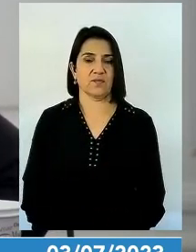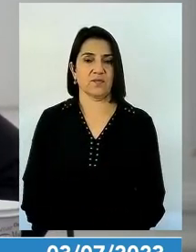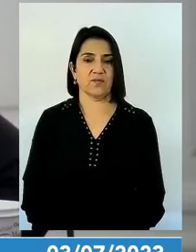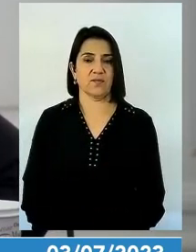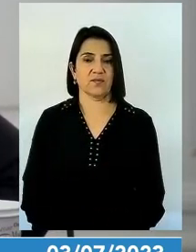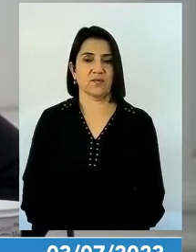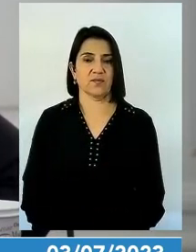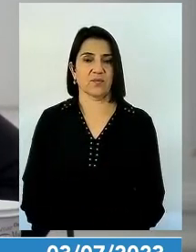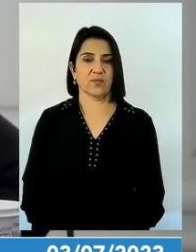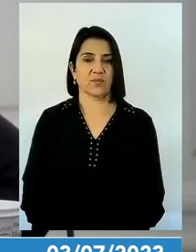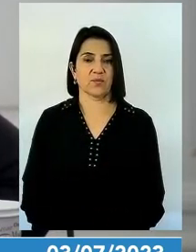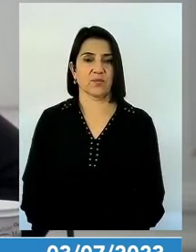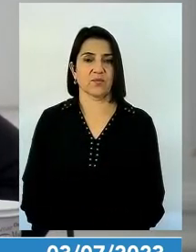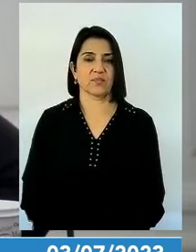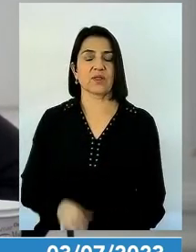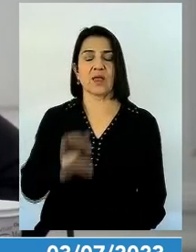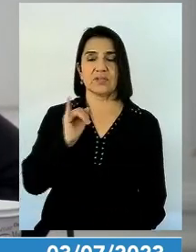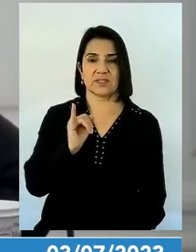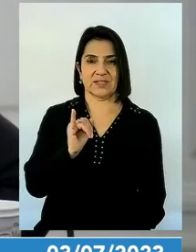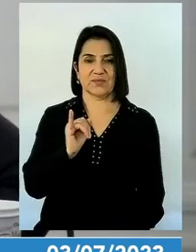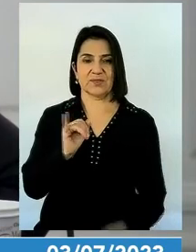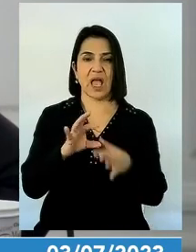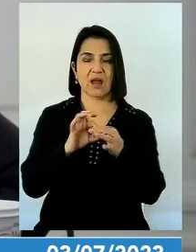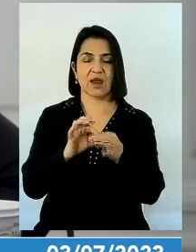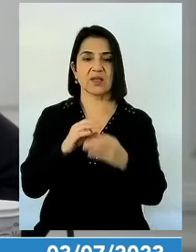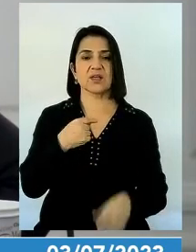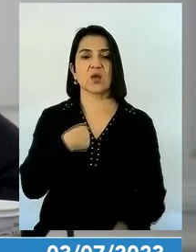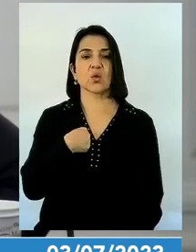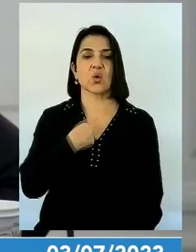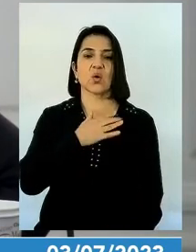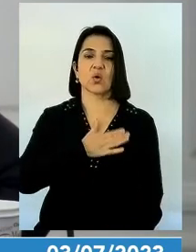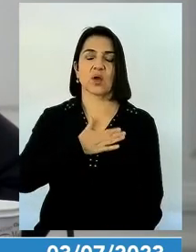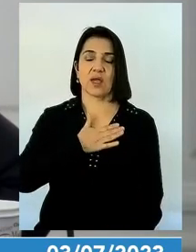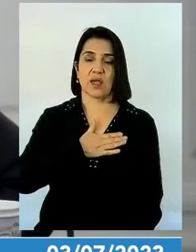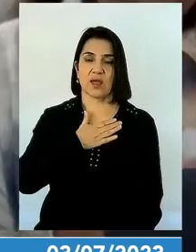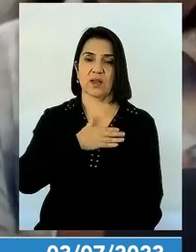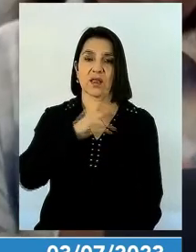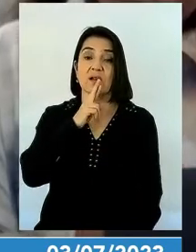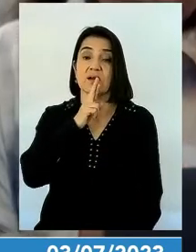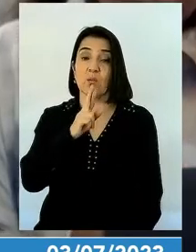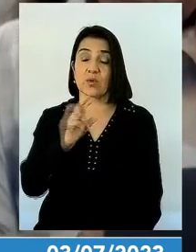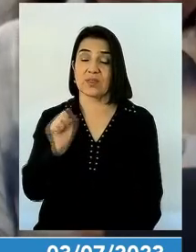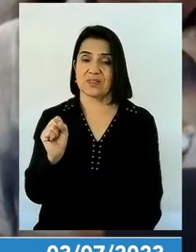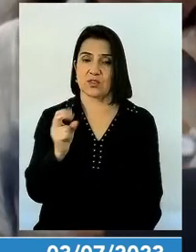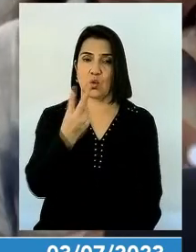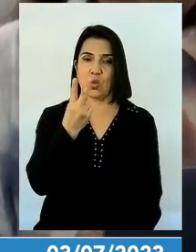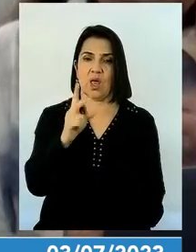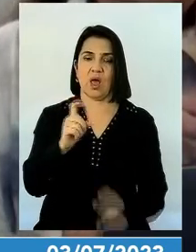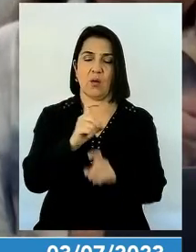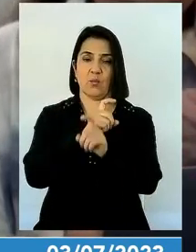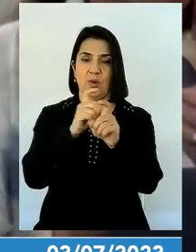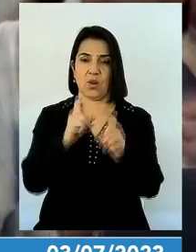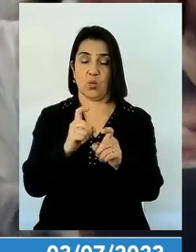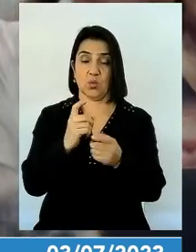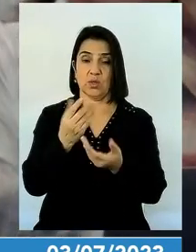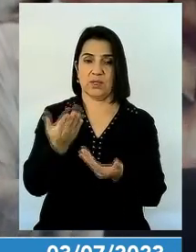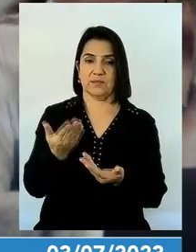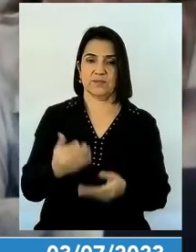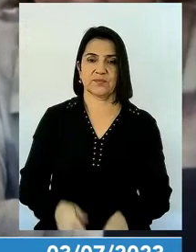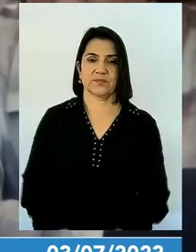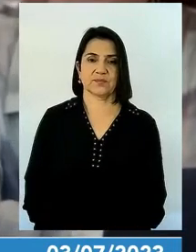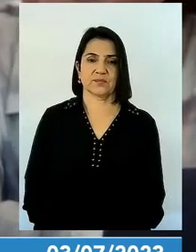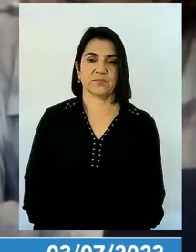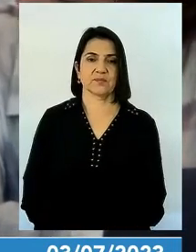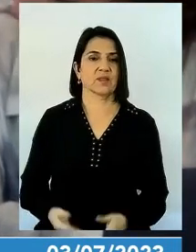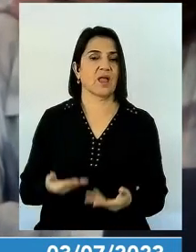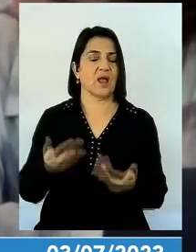Sí, muchas gracias. Yo quería pasar para contestar la segunda consulta que nos realizaron. Y en este caso también me